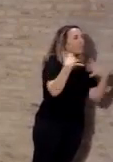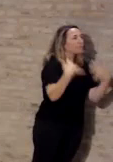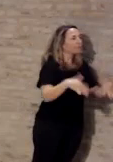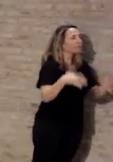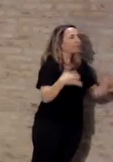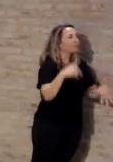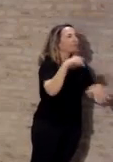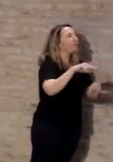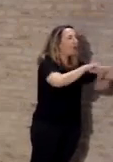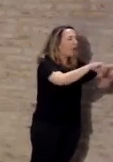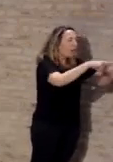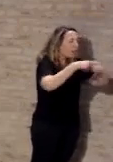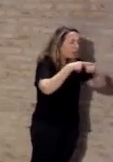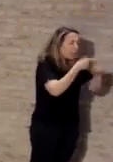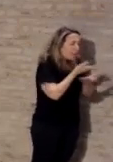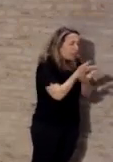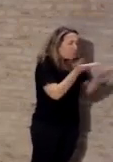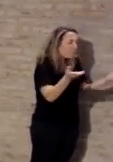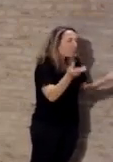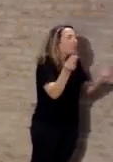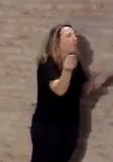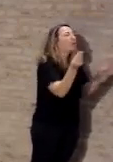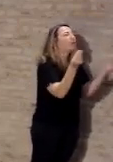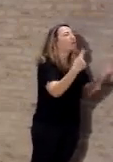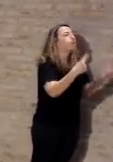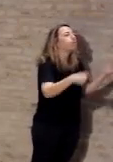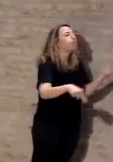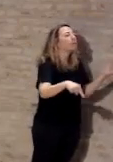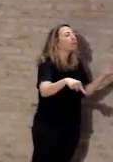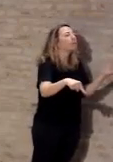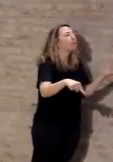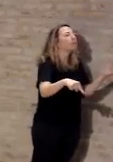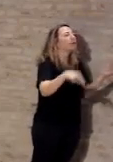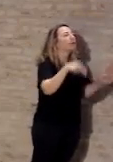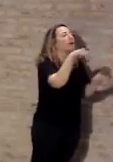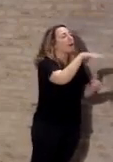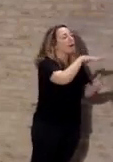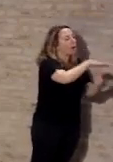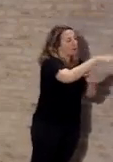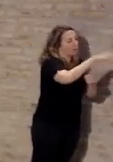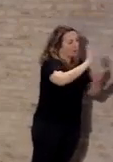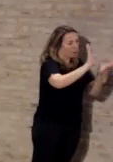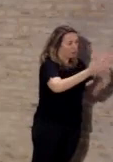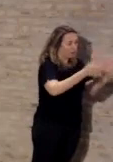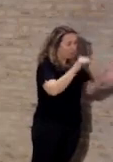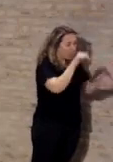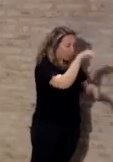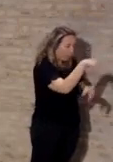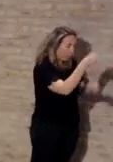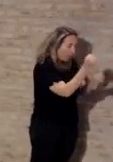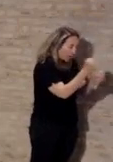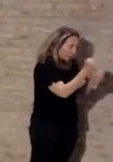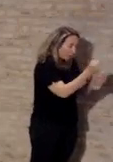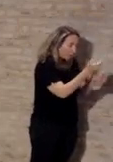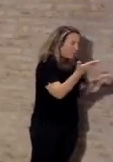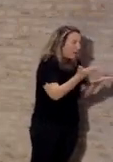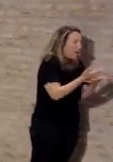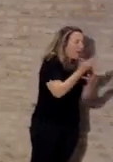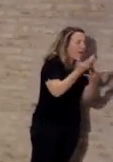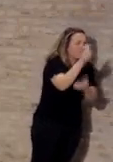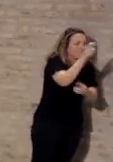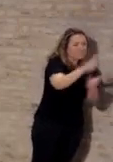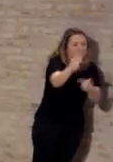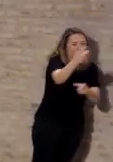muchoo que en este caso lo que nos toca en la atención en violencia de género y asistir a